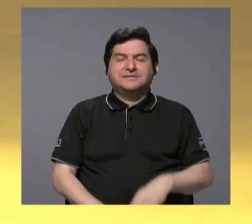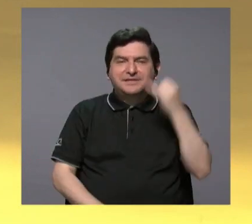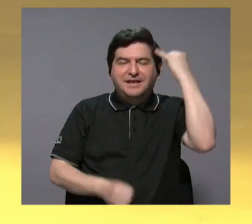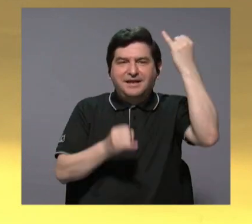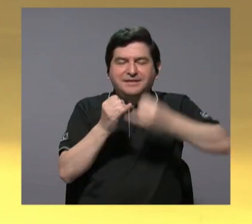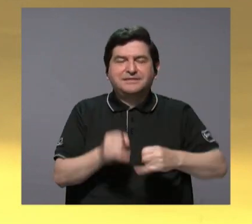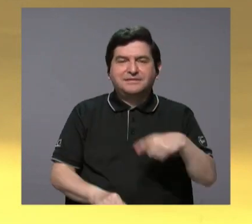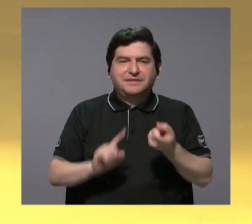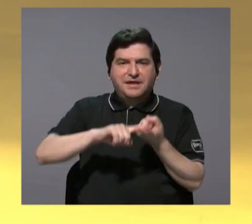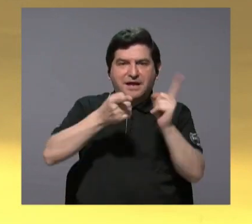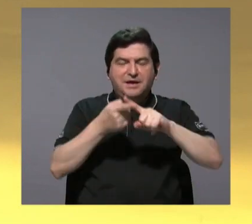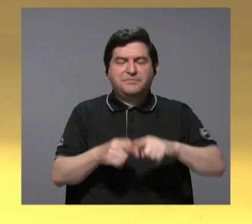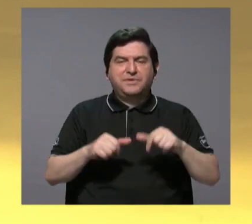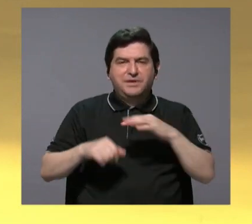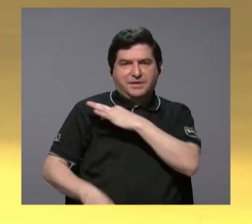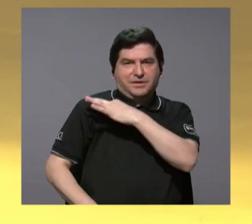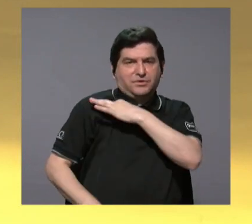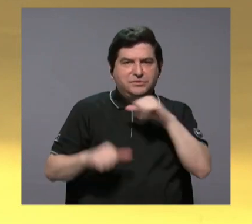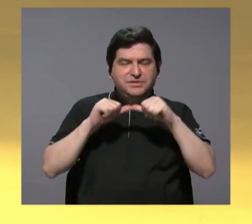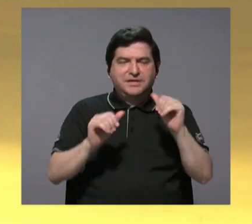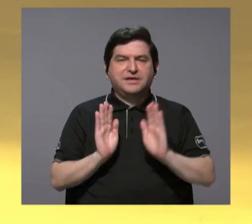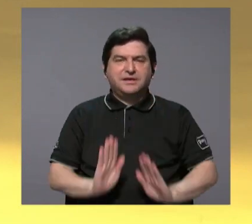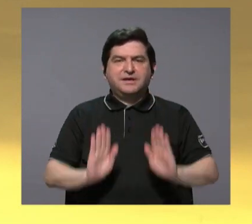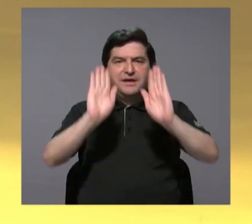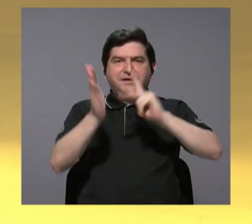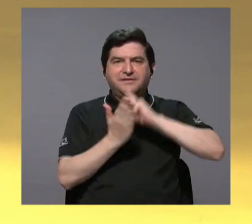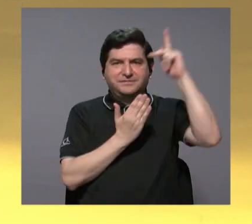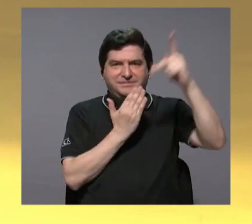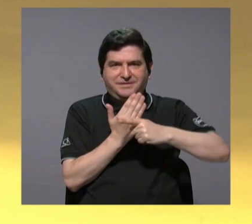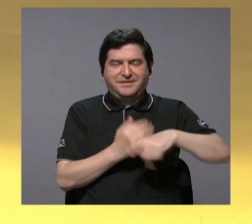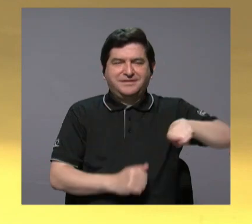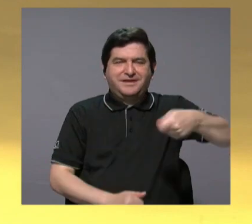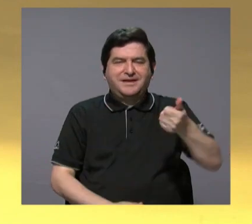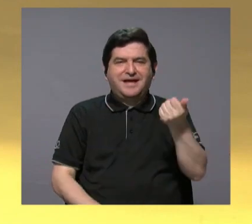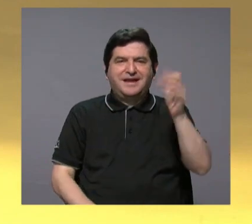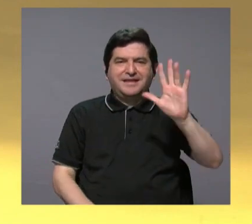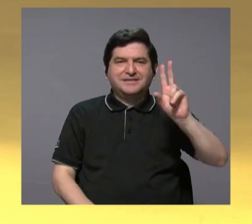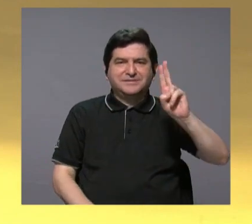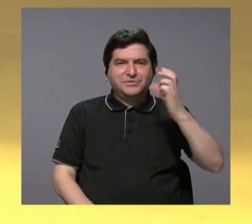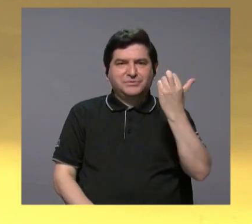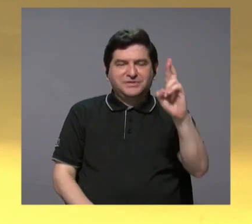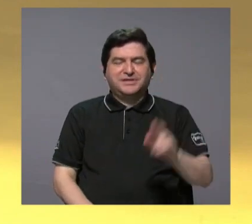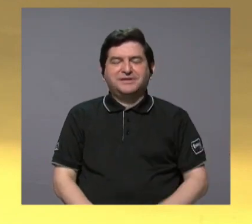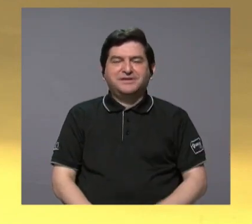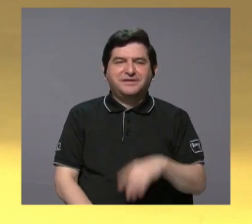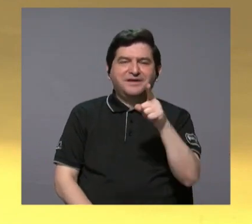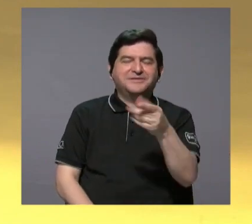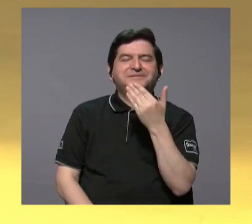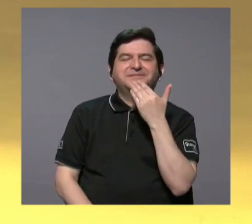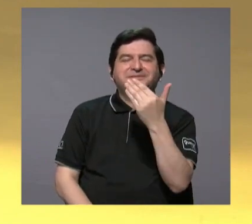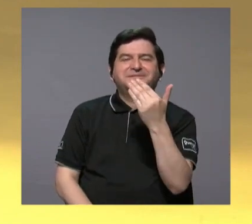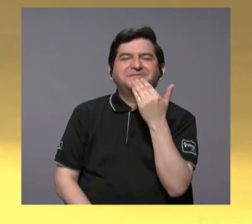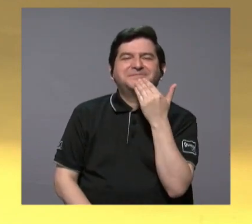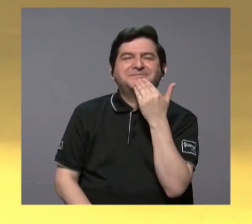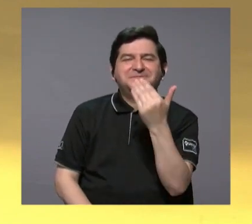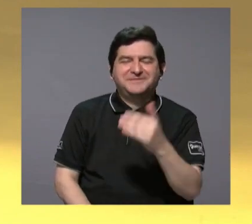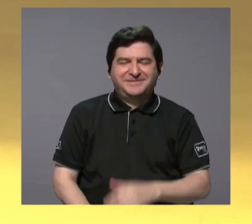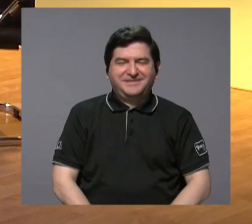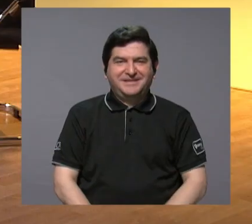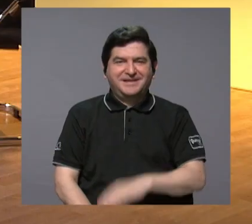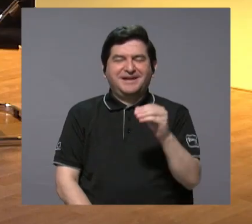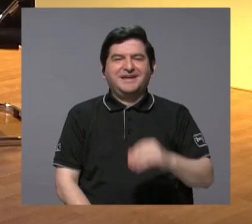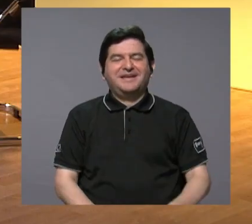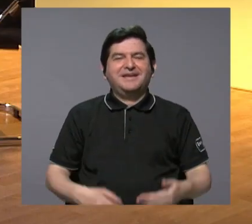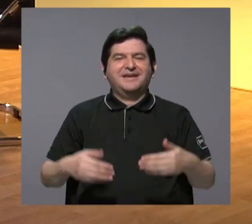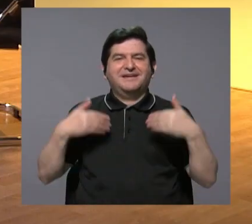los invitamos a que permanezcan con los espléndidos programas de 15 UCR, y a usted muchas gracias y